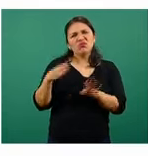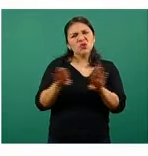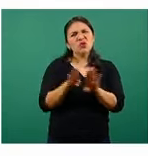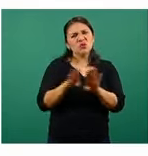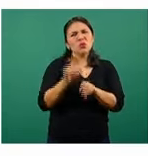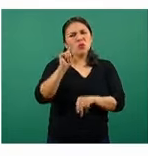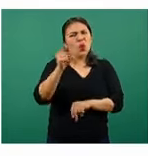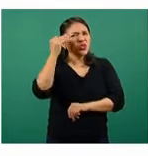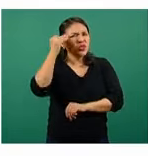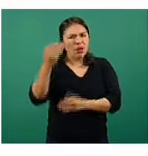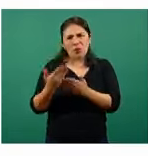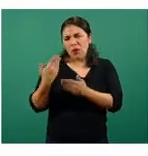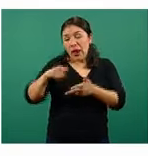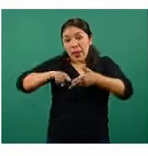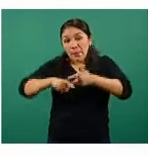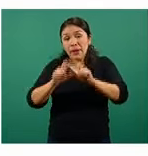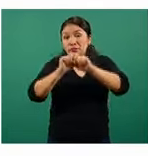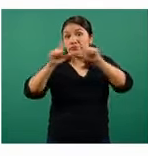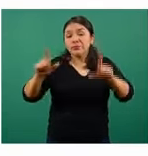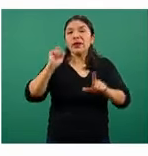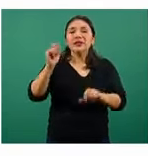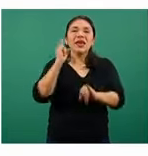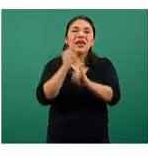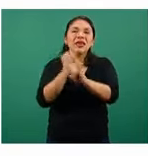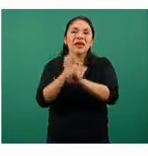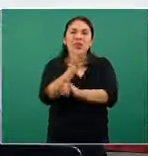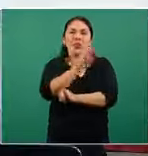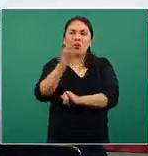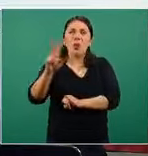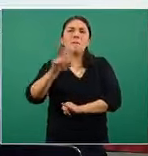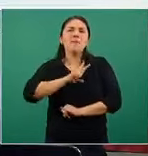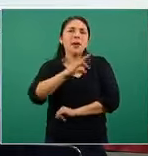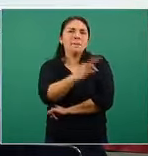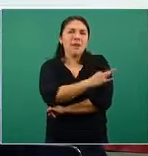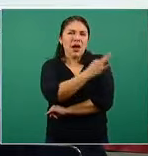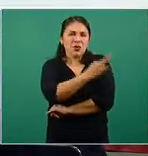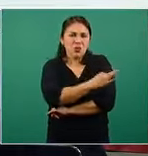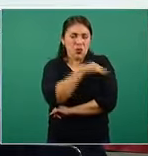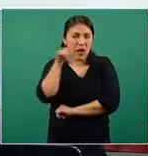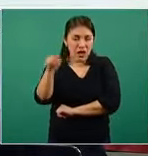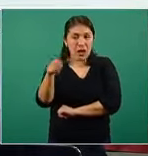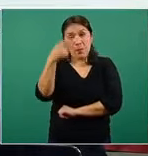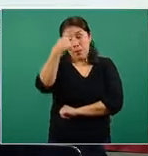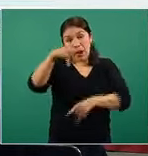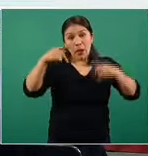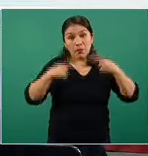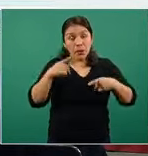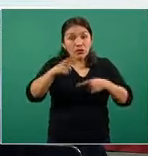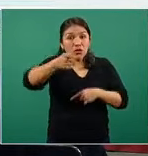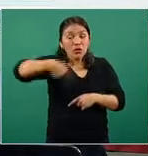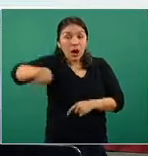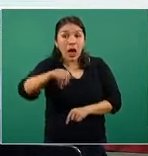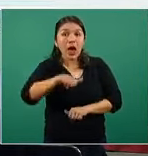pocos días fue precisamente la plataforma de Mi Vacuna, en donde las personas adultas mayores de 60 años y